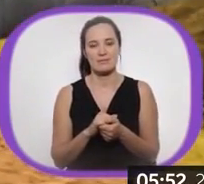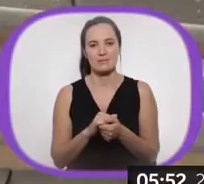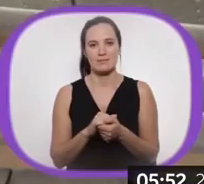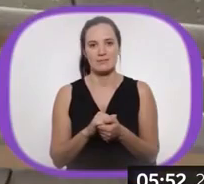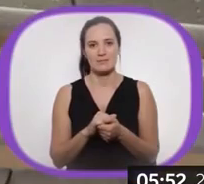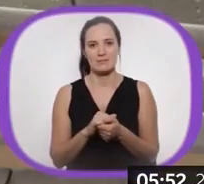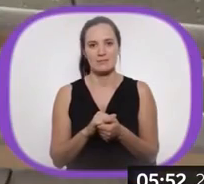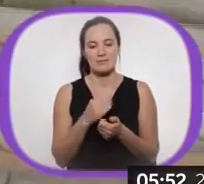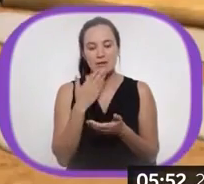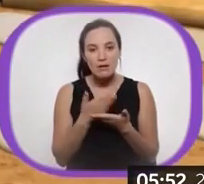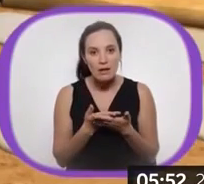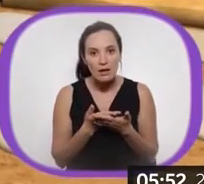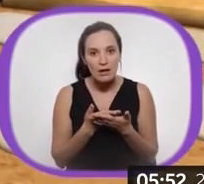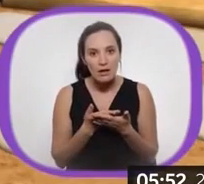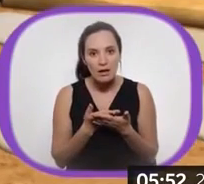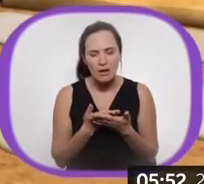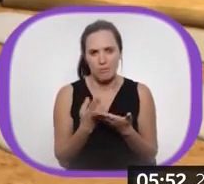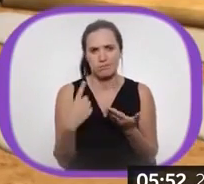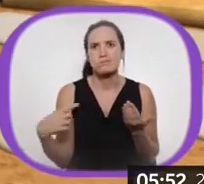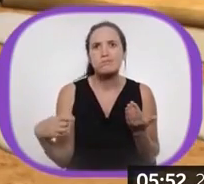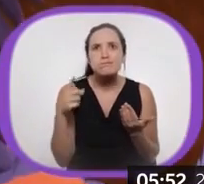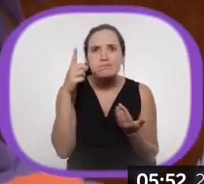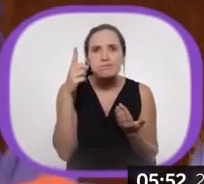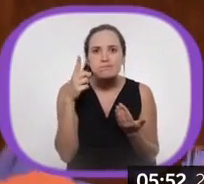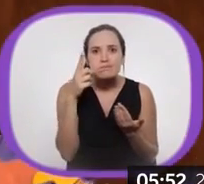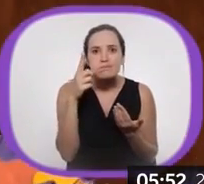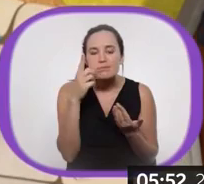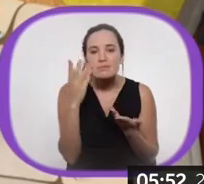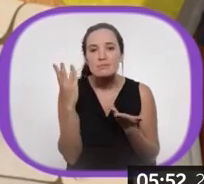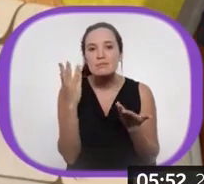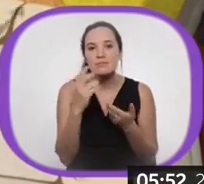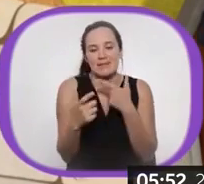¿Oh? ¿Qué ocurre allá arriba?